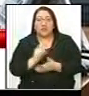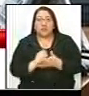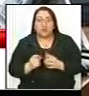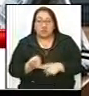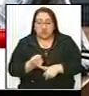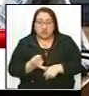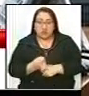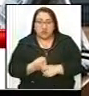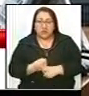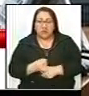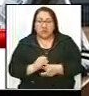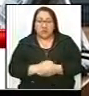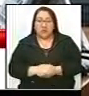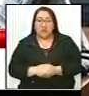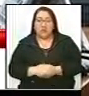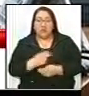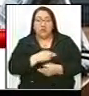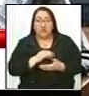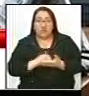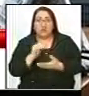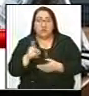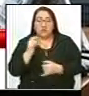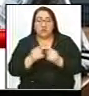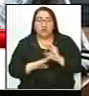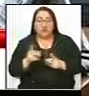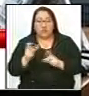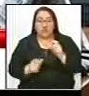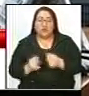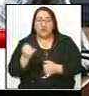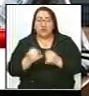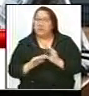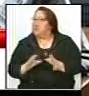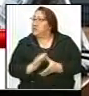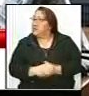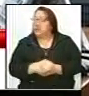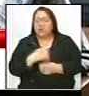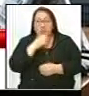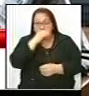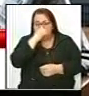al momento de del nombramiento o el cese de personal.